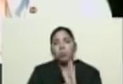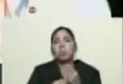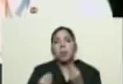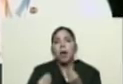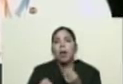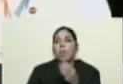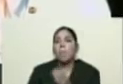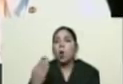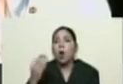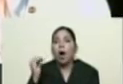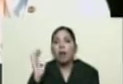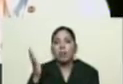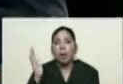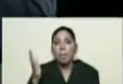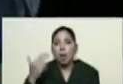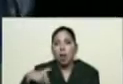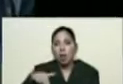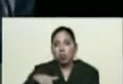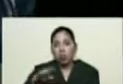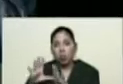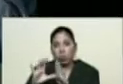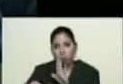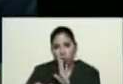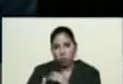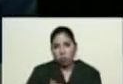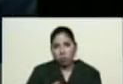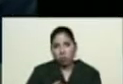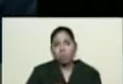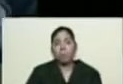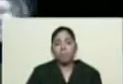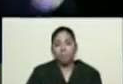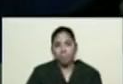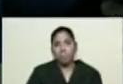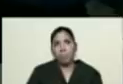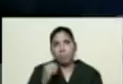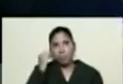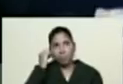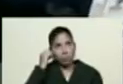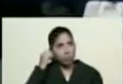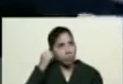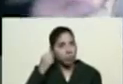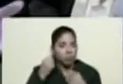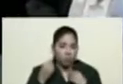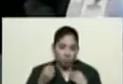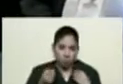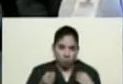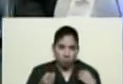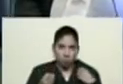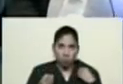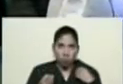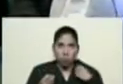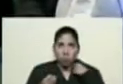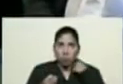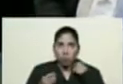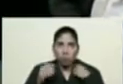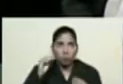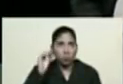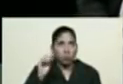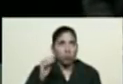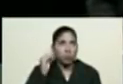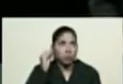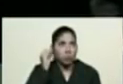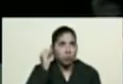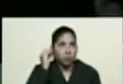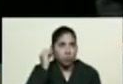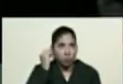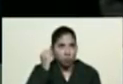Constituyente. Y era algo profético. Yo sé que, yo recuerdo de él, si cuando él nos aseguraba: